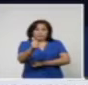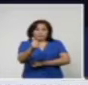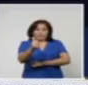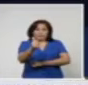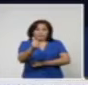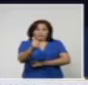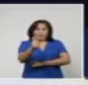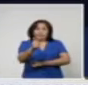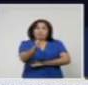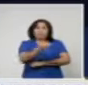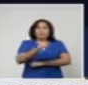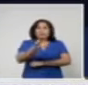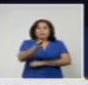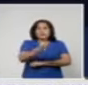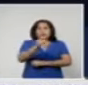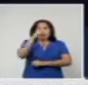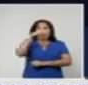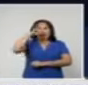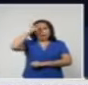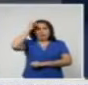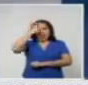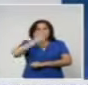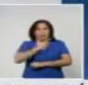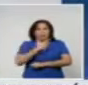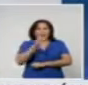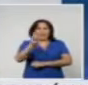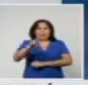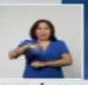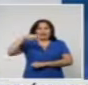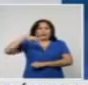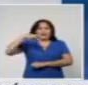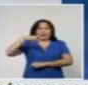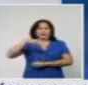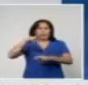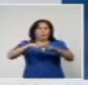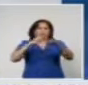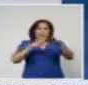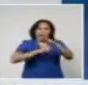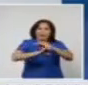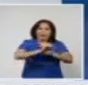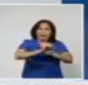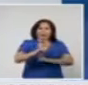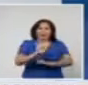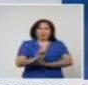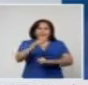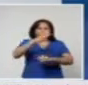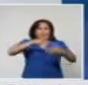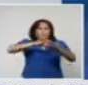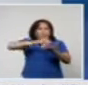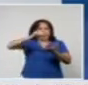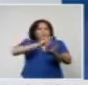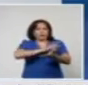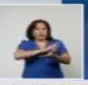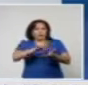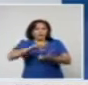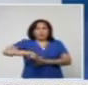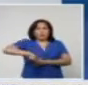los municipios de La Lisa, Marianao, Habana del Este, Plaza y Boyeros.